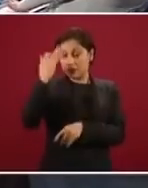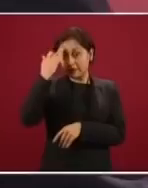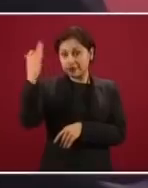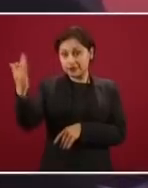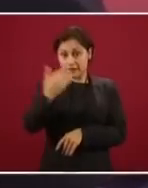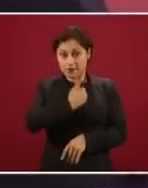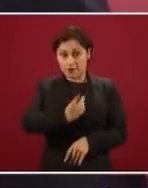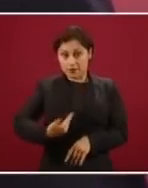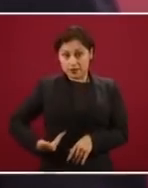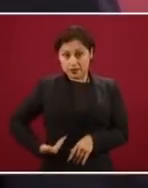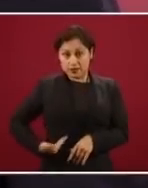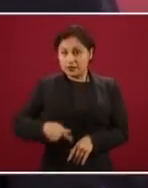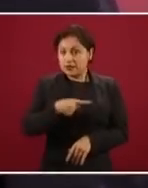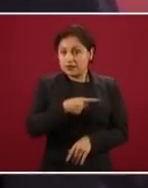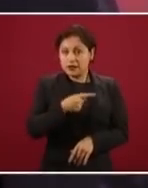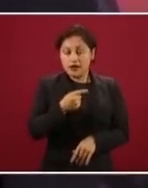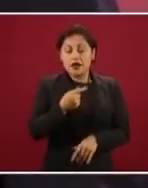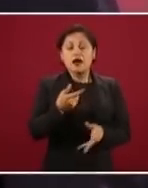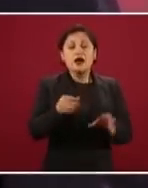para eliminarlo